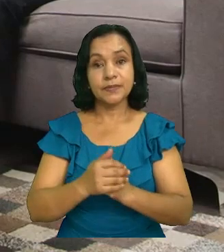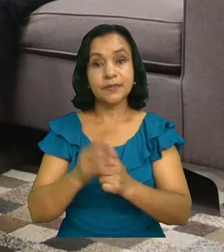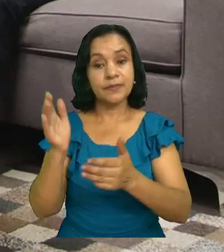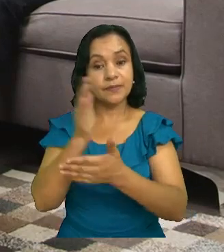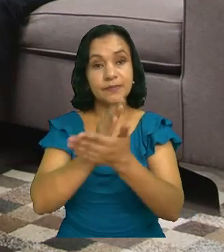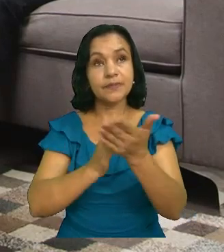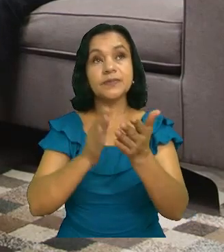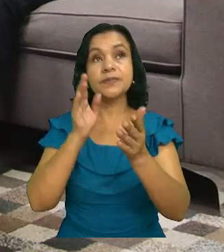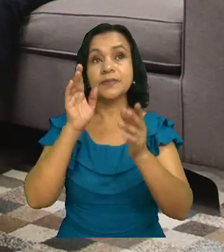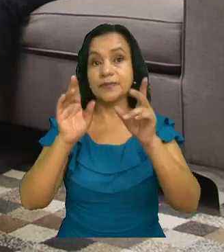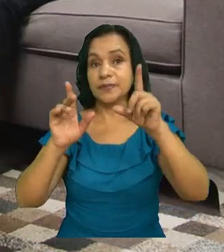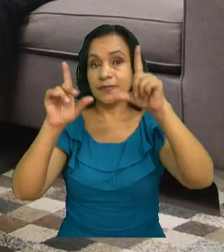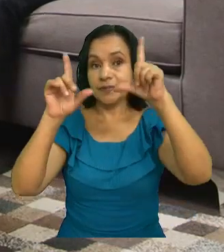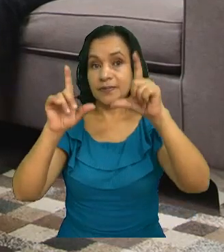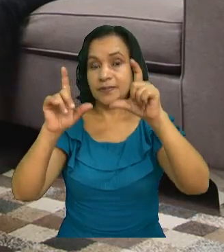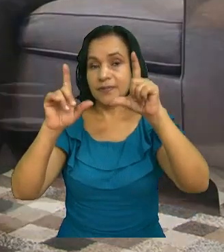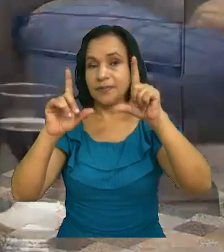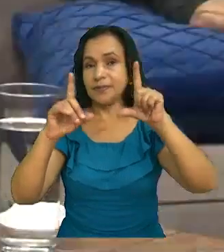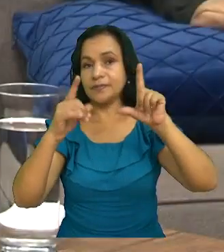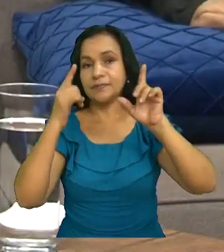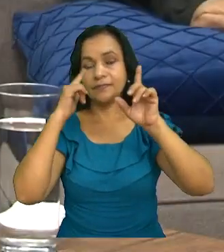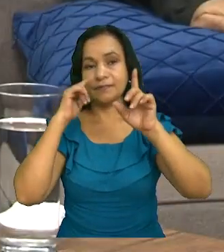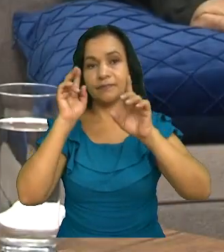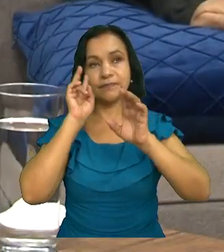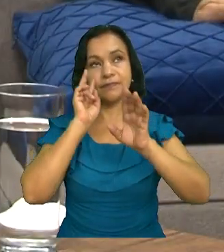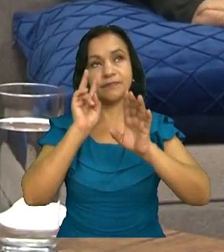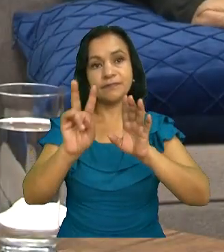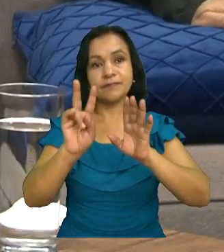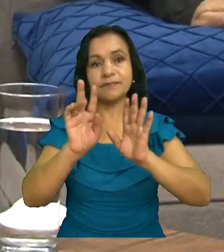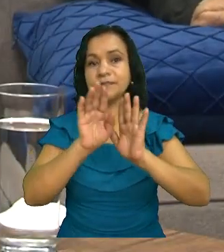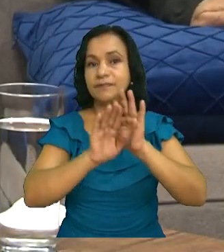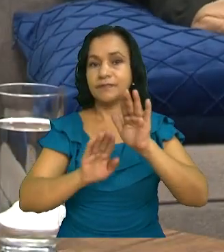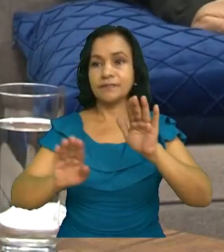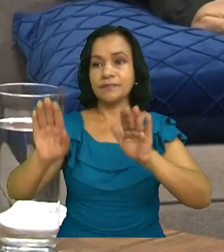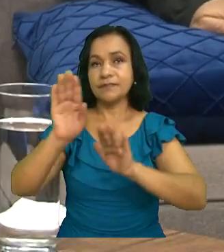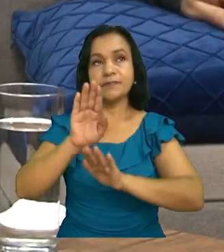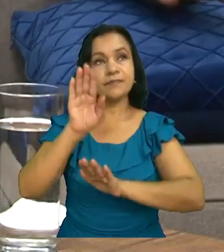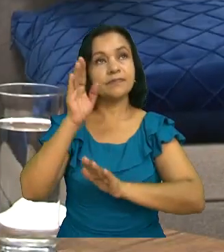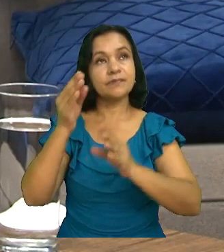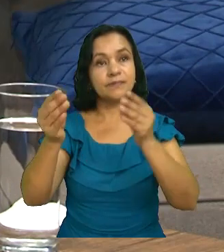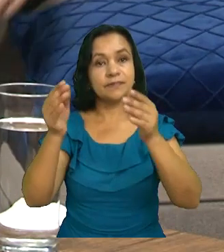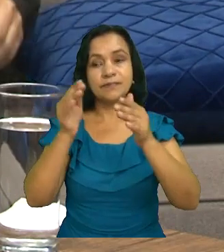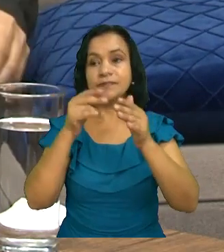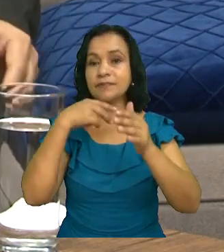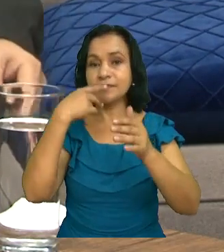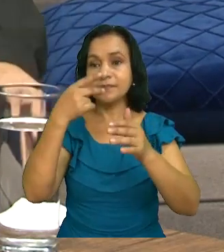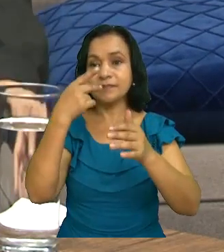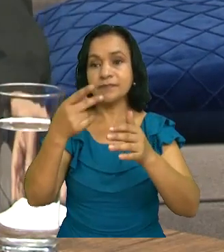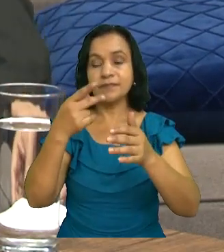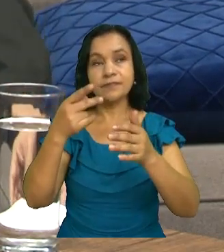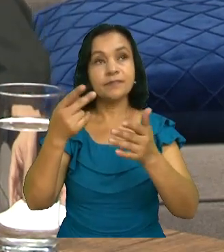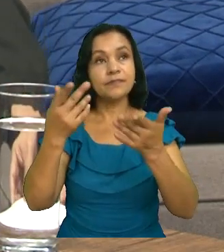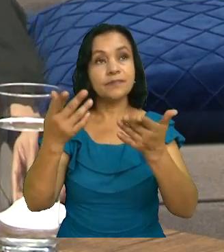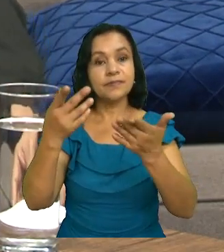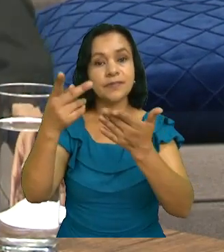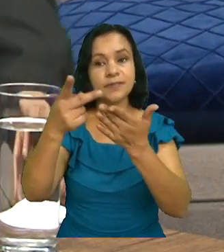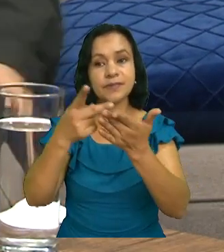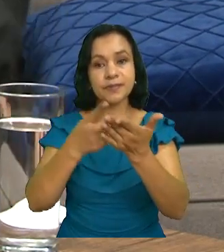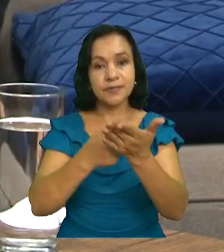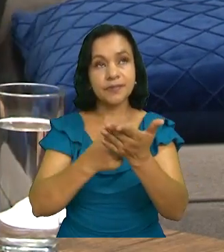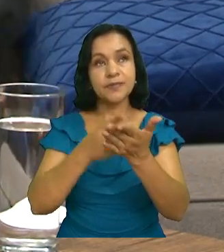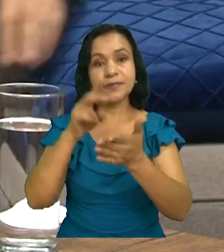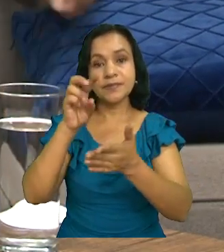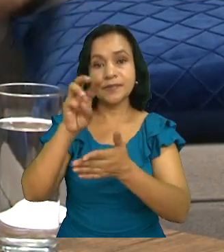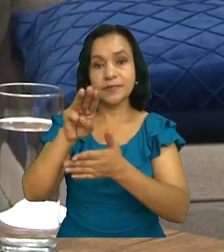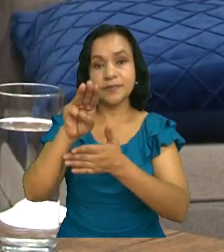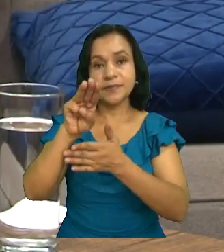algunas imágenes, porque las imágenes, una imagen habla más que 100 palabras, pues. El proyecto